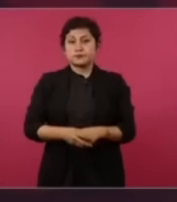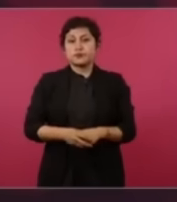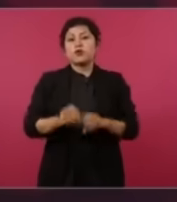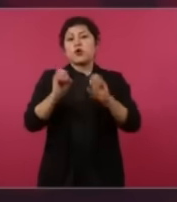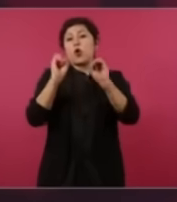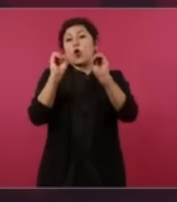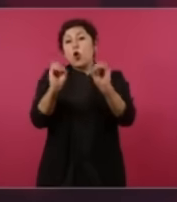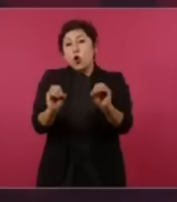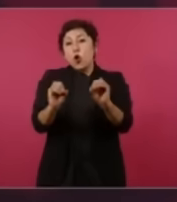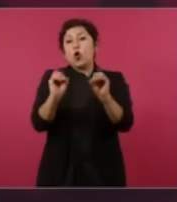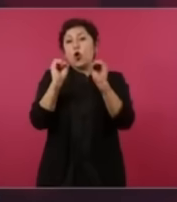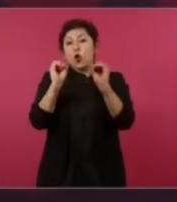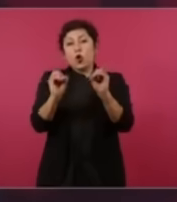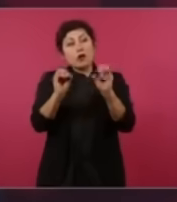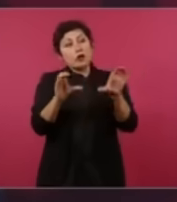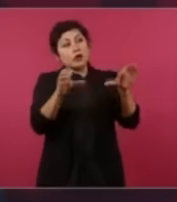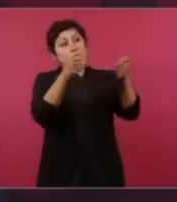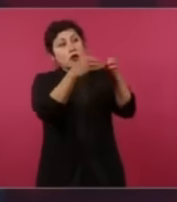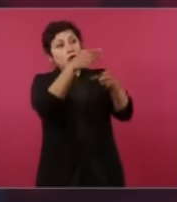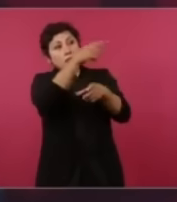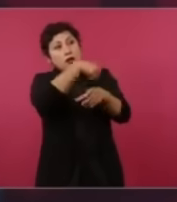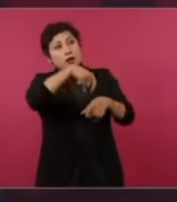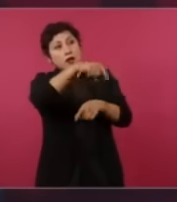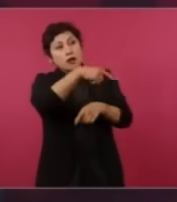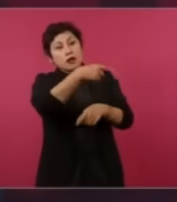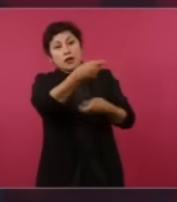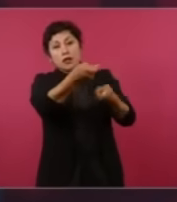al servicio de una minoría,